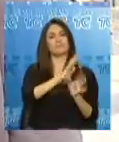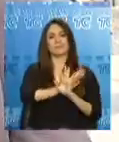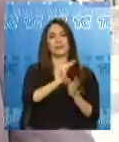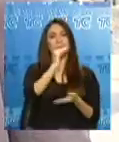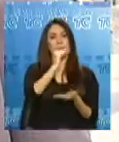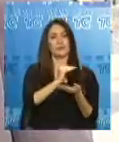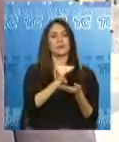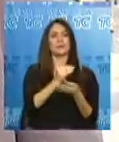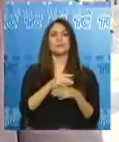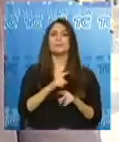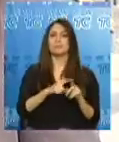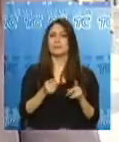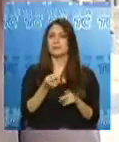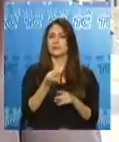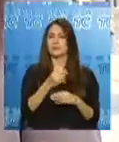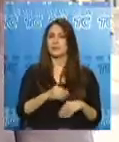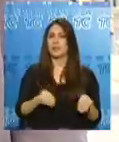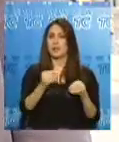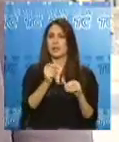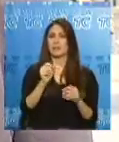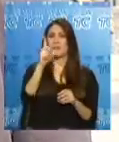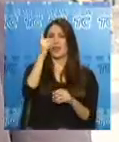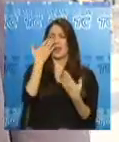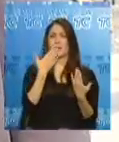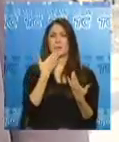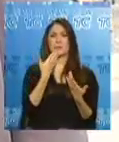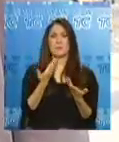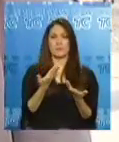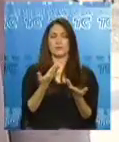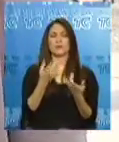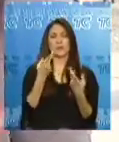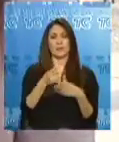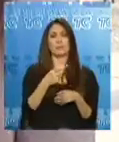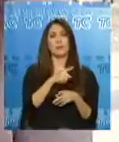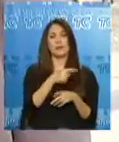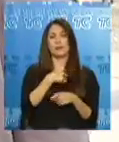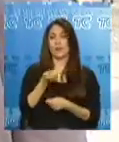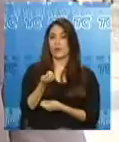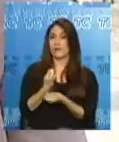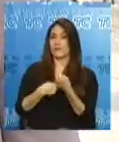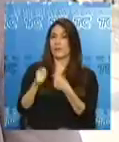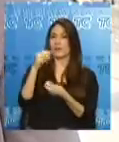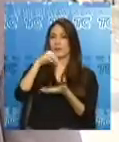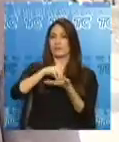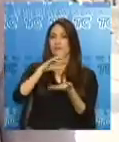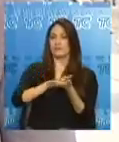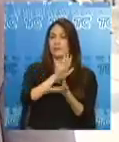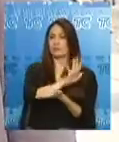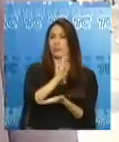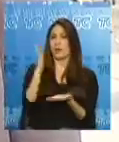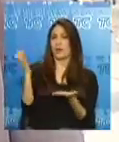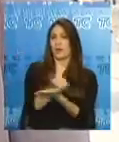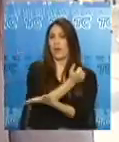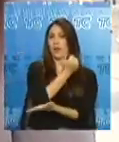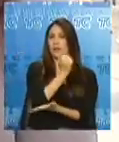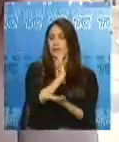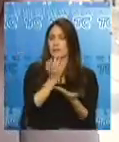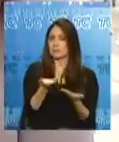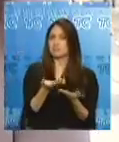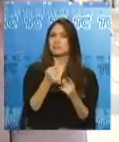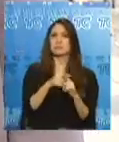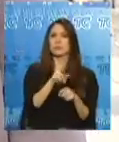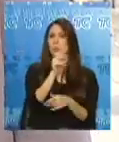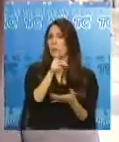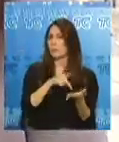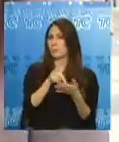un valor menor de los bienes inmuebles, también beneficia al vendedor porque tenemos ya fijada una ganancia ordinaria sobre la cual no tiene que